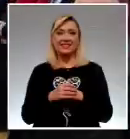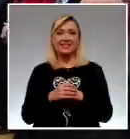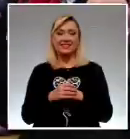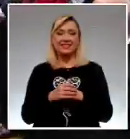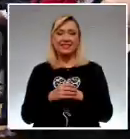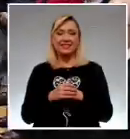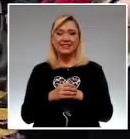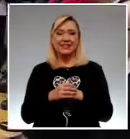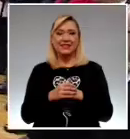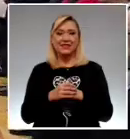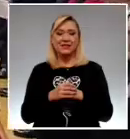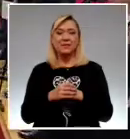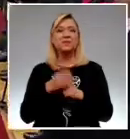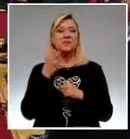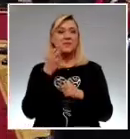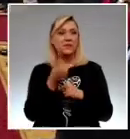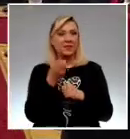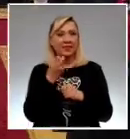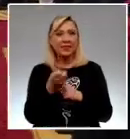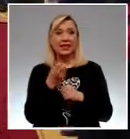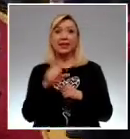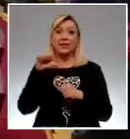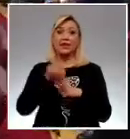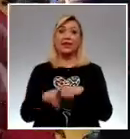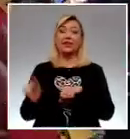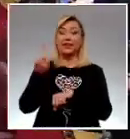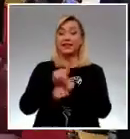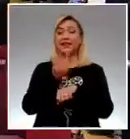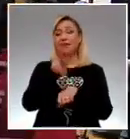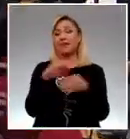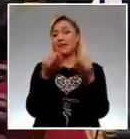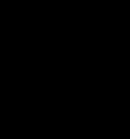para el canal del poder judicial de la federación Juan Carlos González